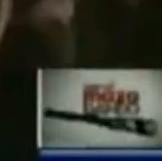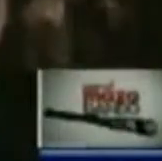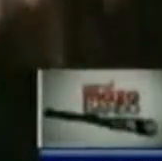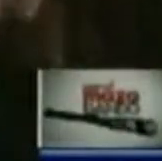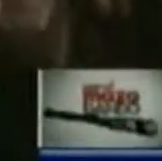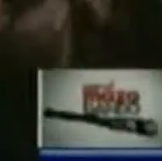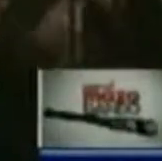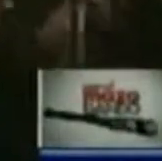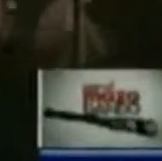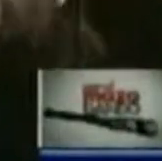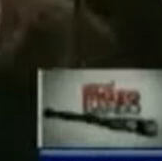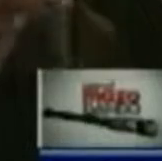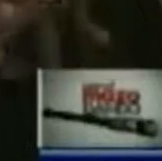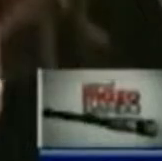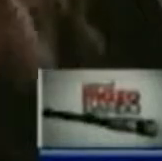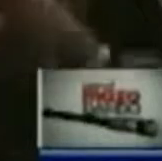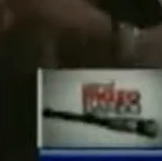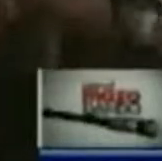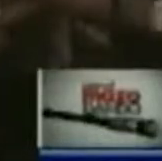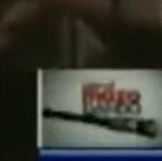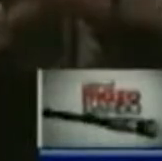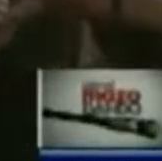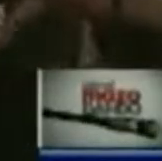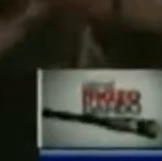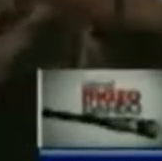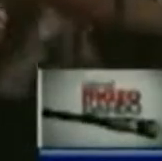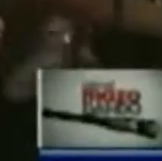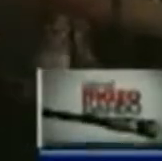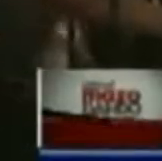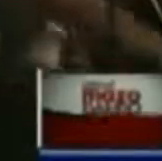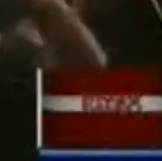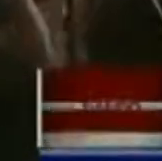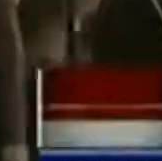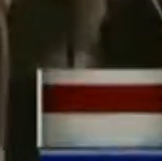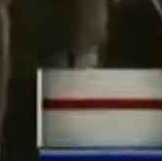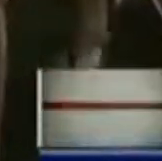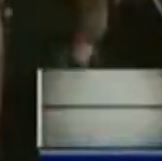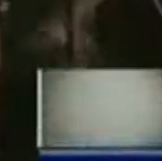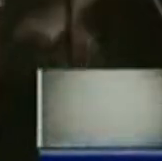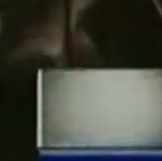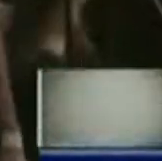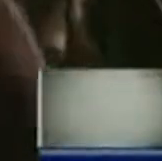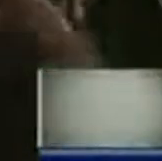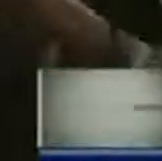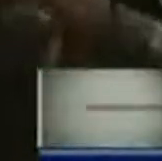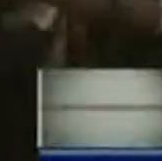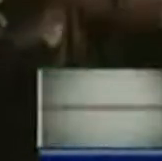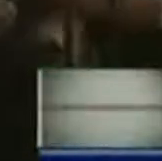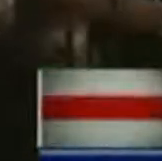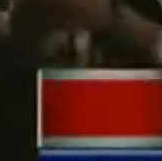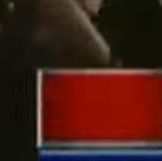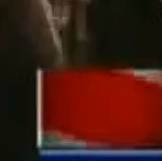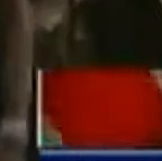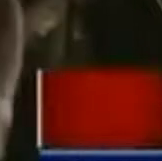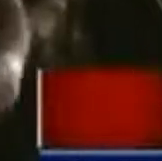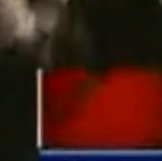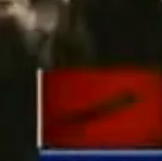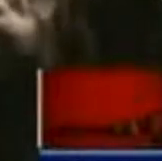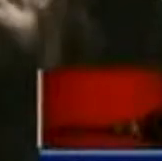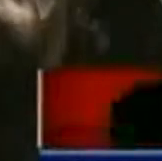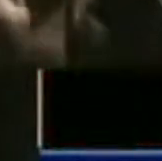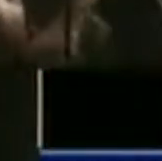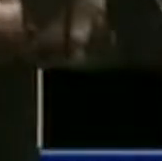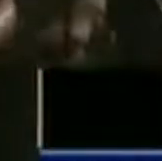con el mando yodado cabello Pon a vibrar a mi nación siempre se